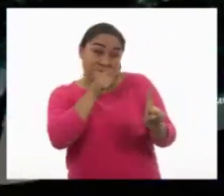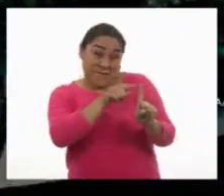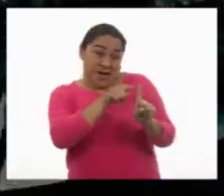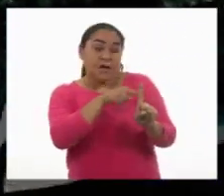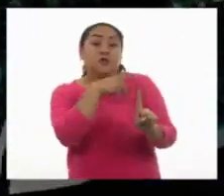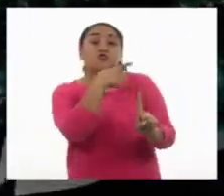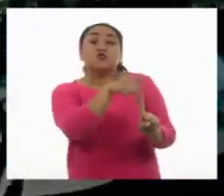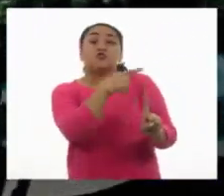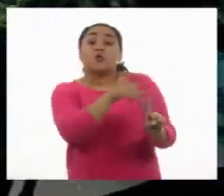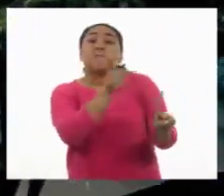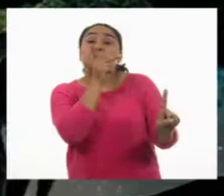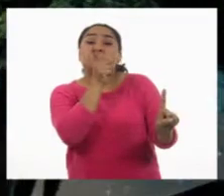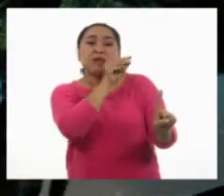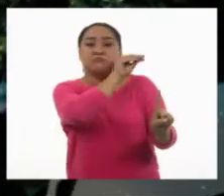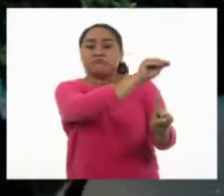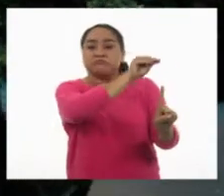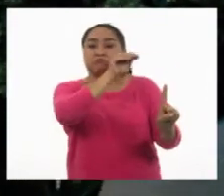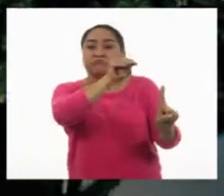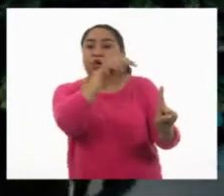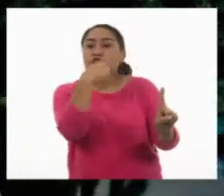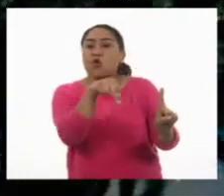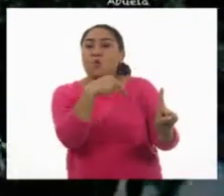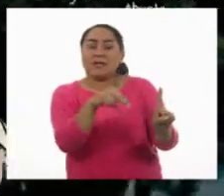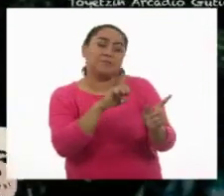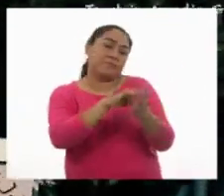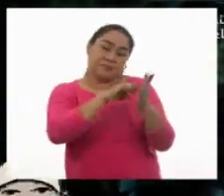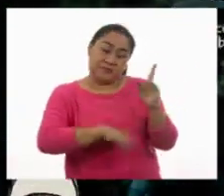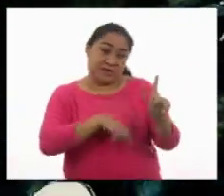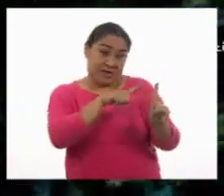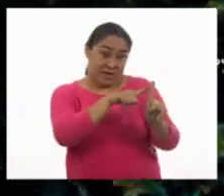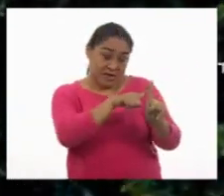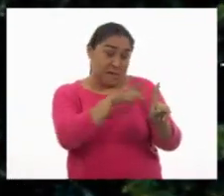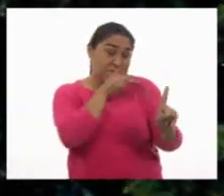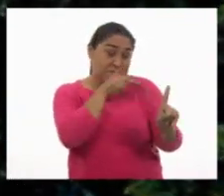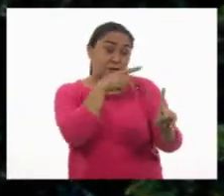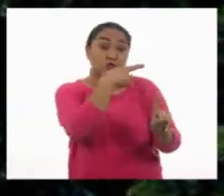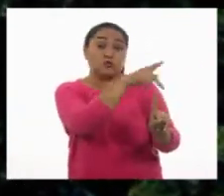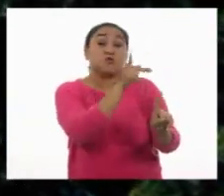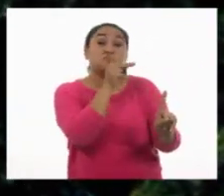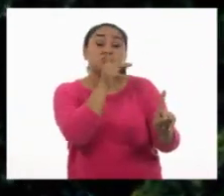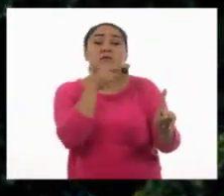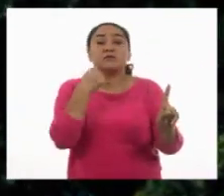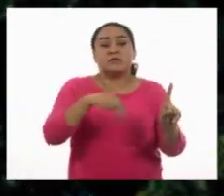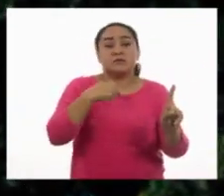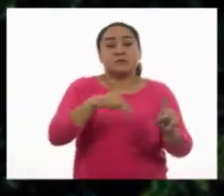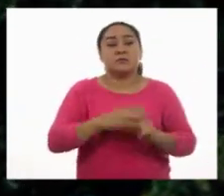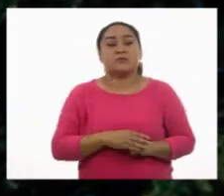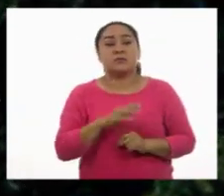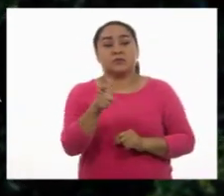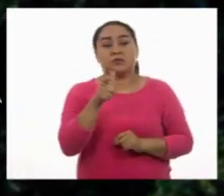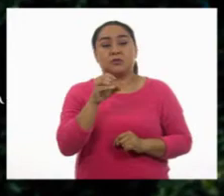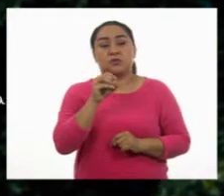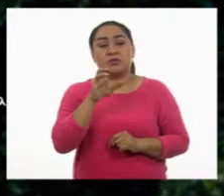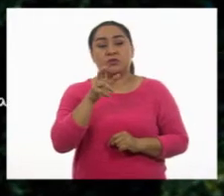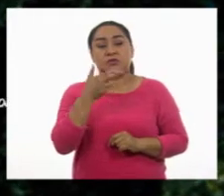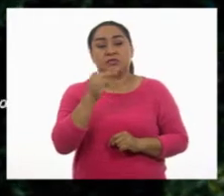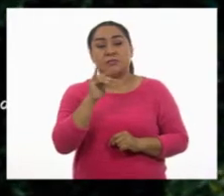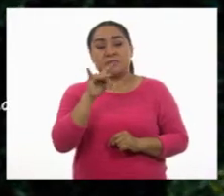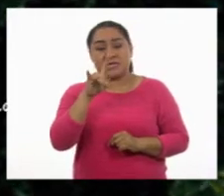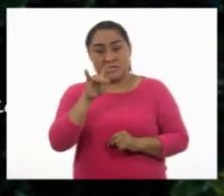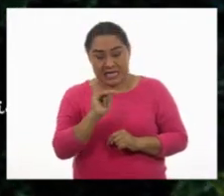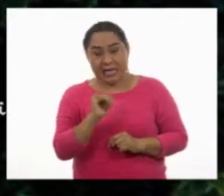papá. El papá de mi papá se llamaba Xochipilli Rodríguez Monrovia,